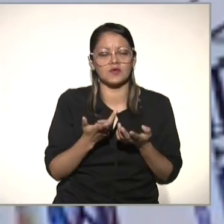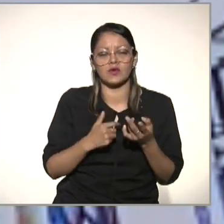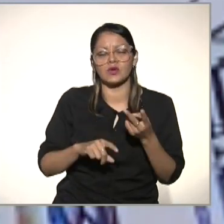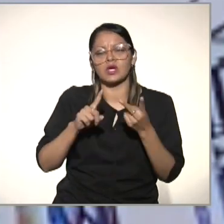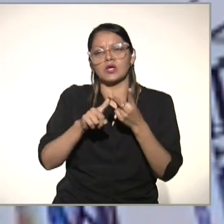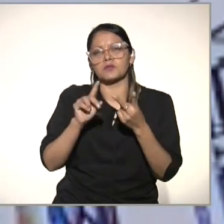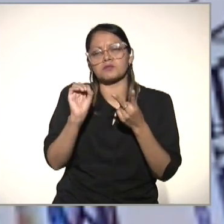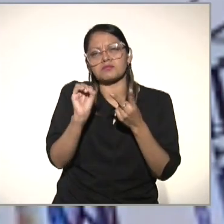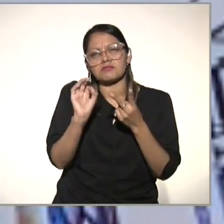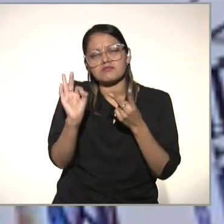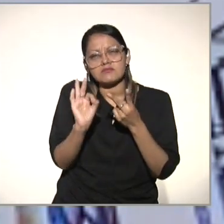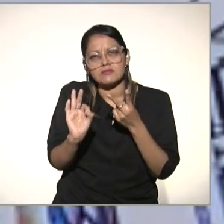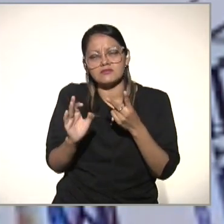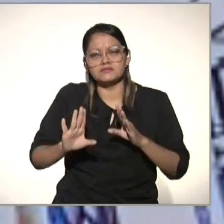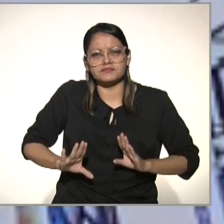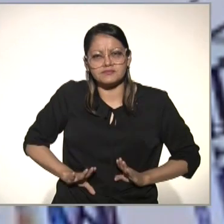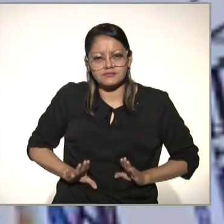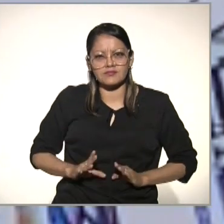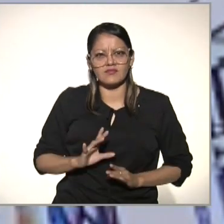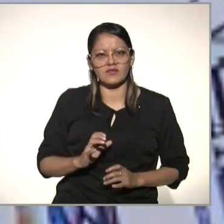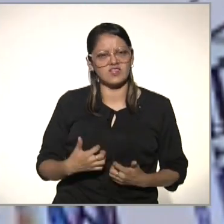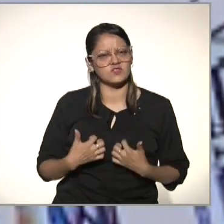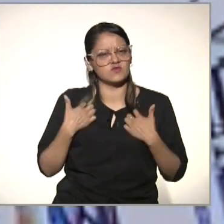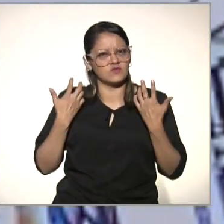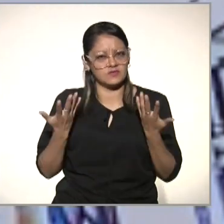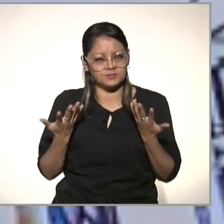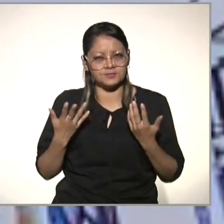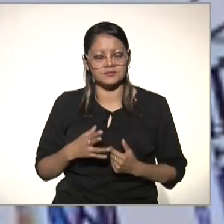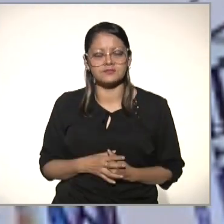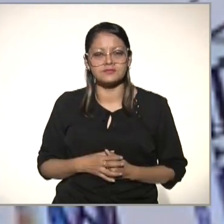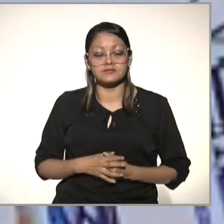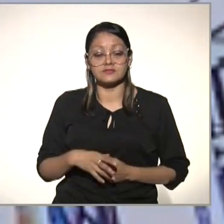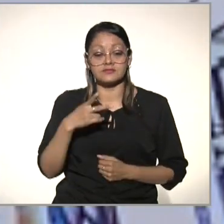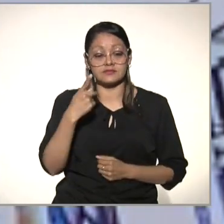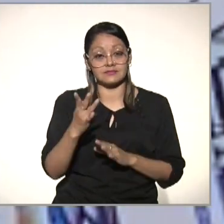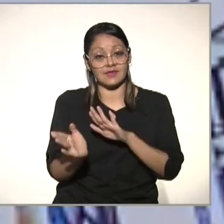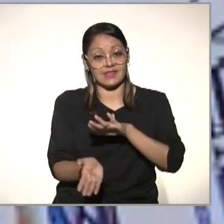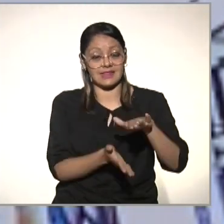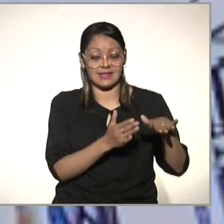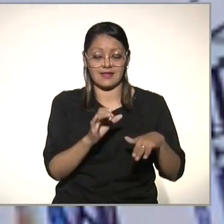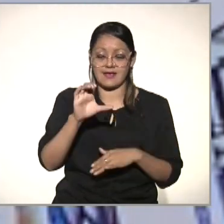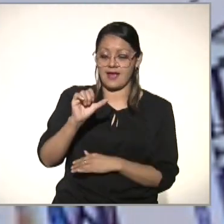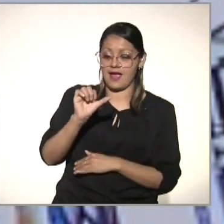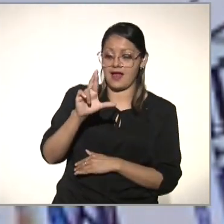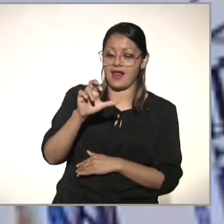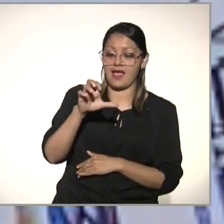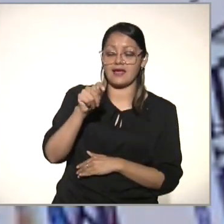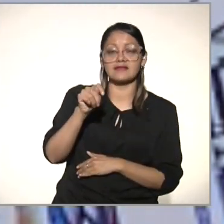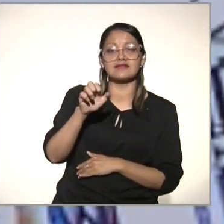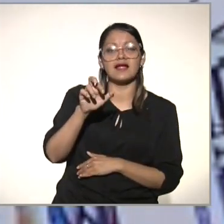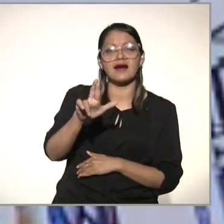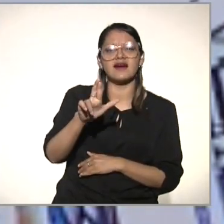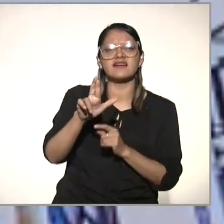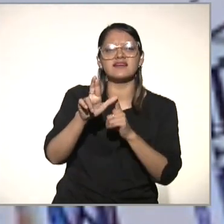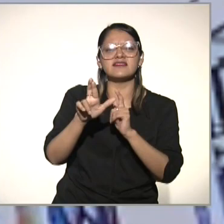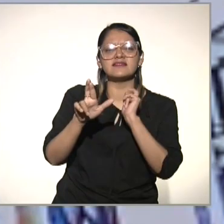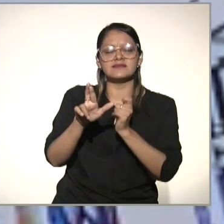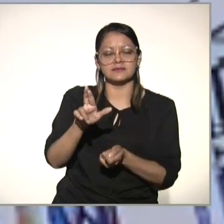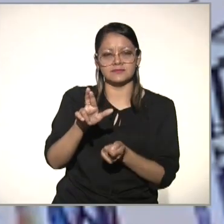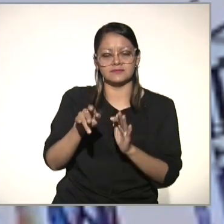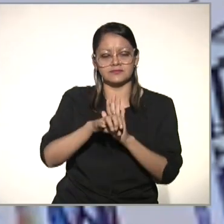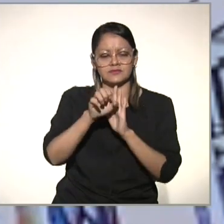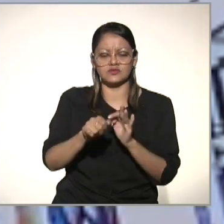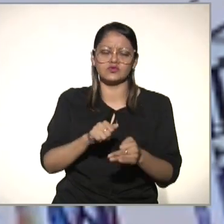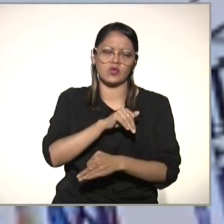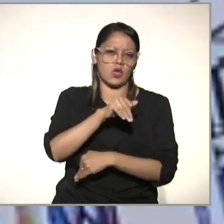personalidad más impulsiva, y el carácter se forja en gran parte